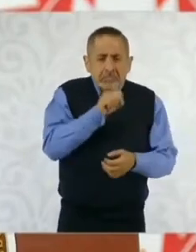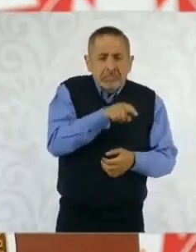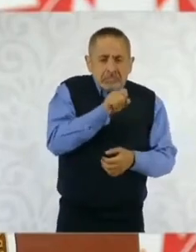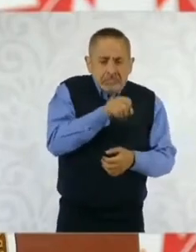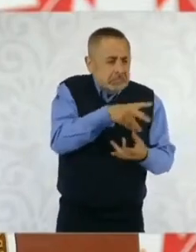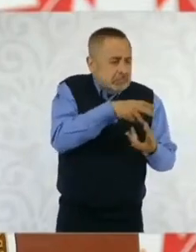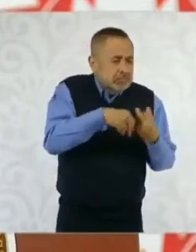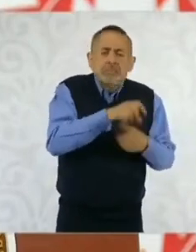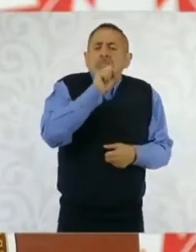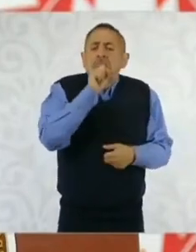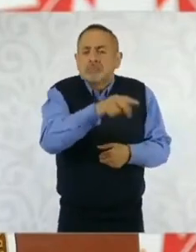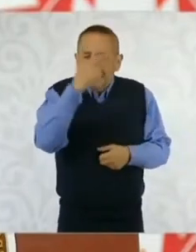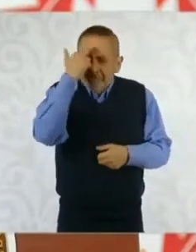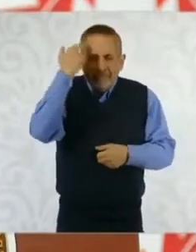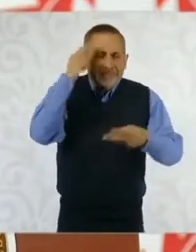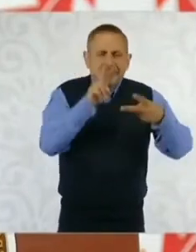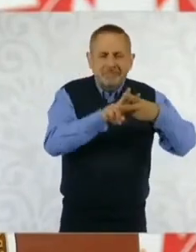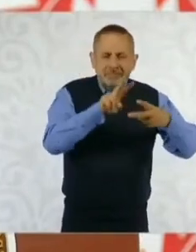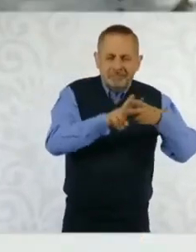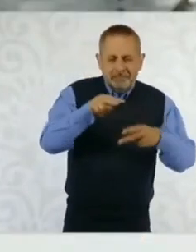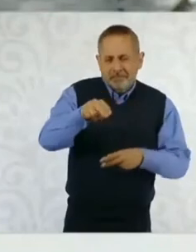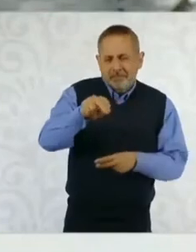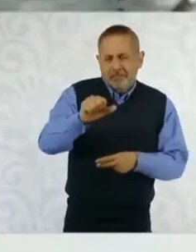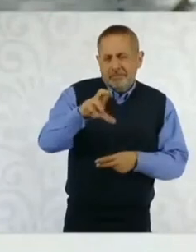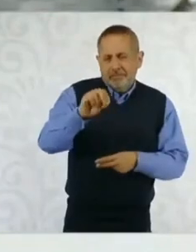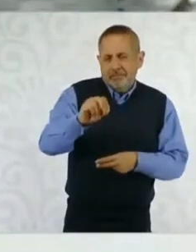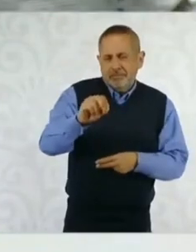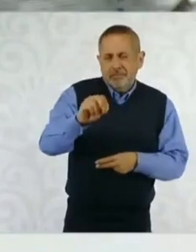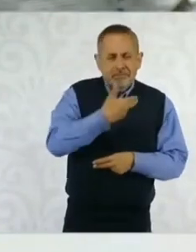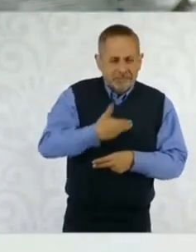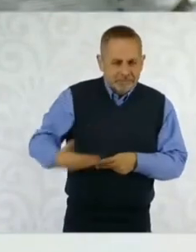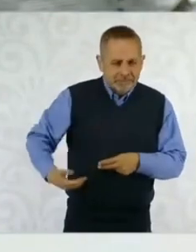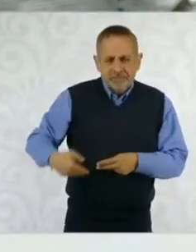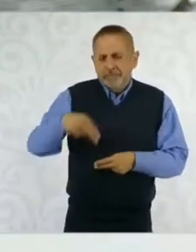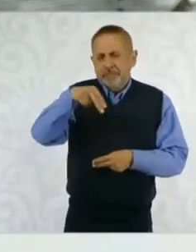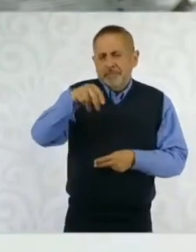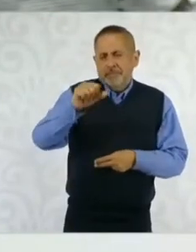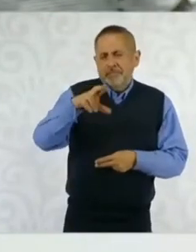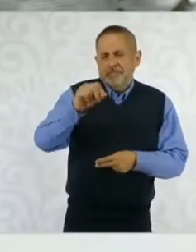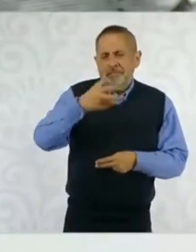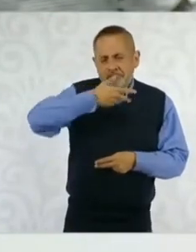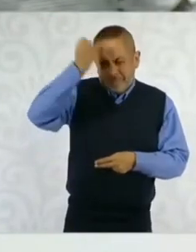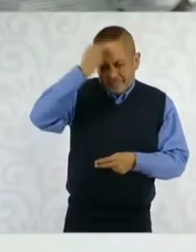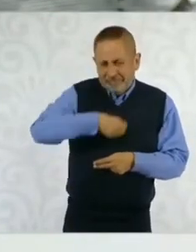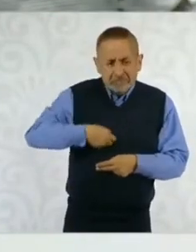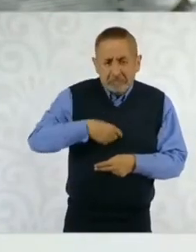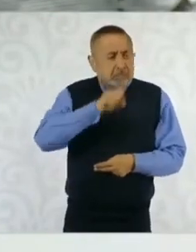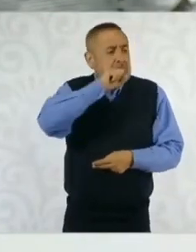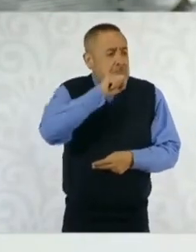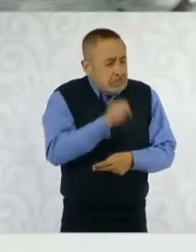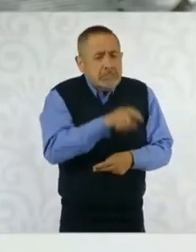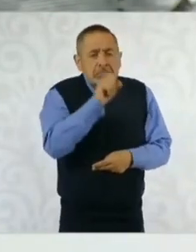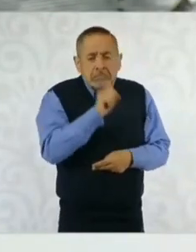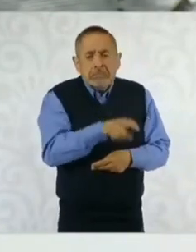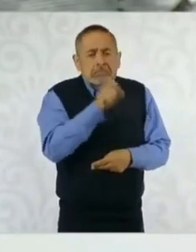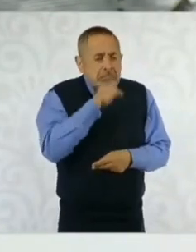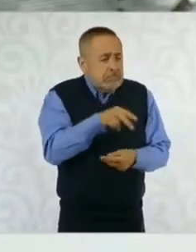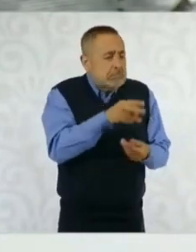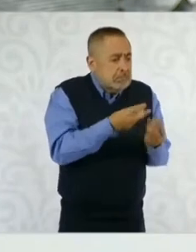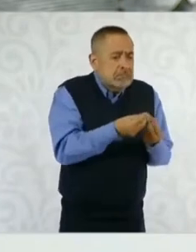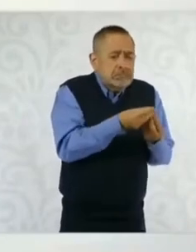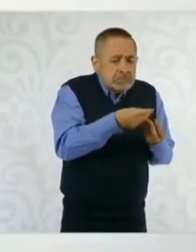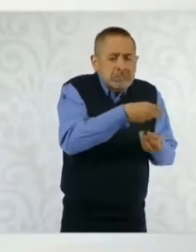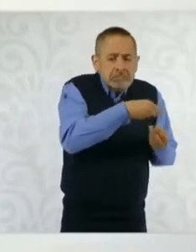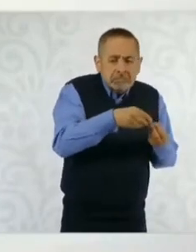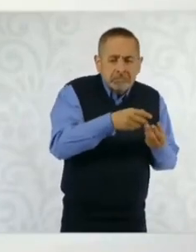del narcopresidente, de la narcocandidata, de las mismas. Entonces, con que